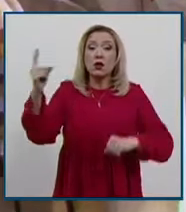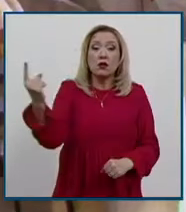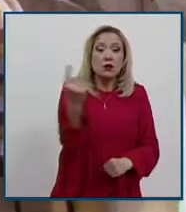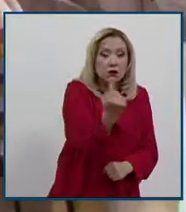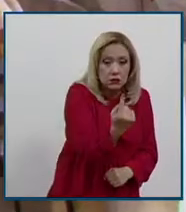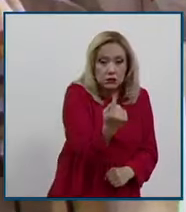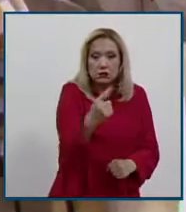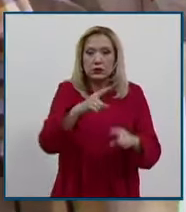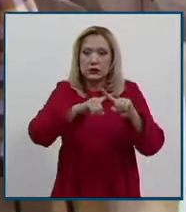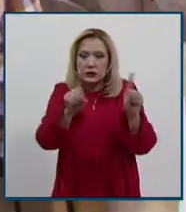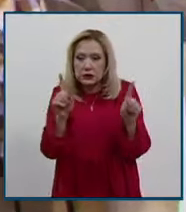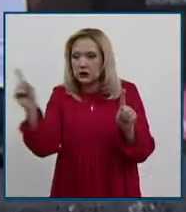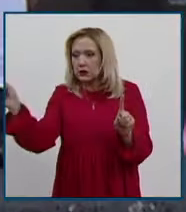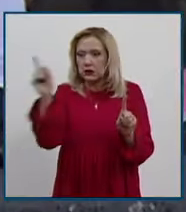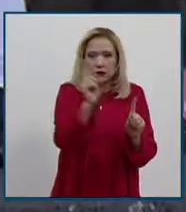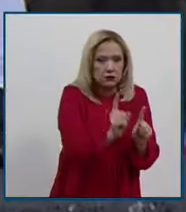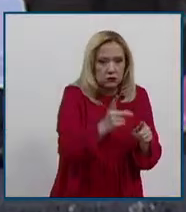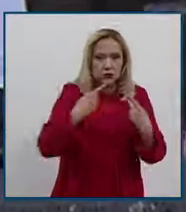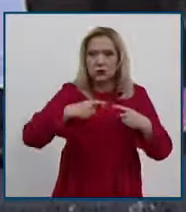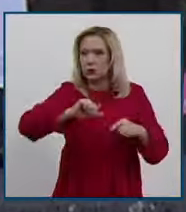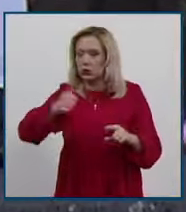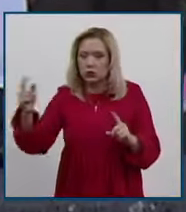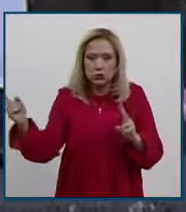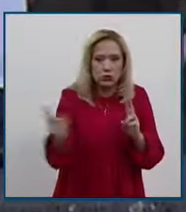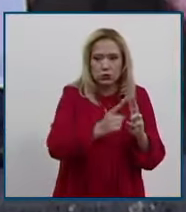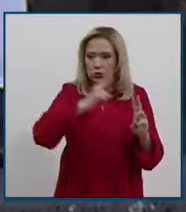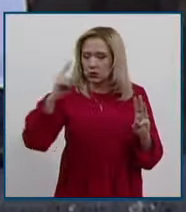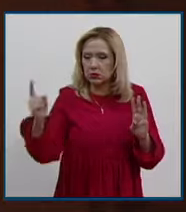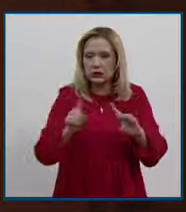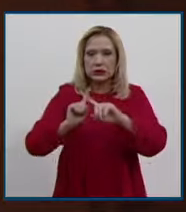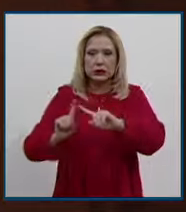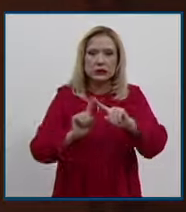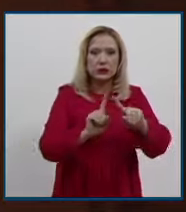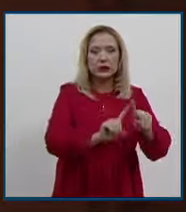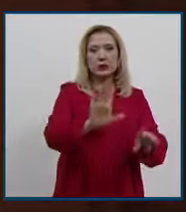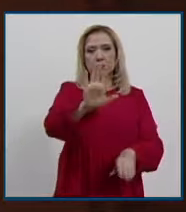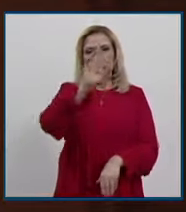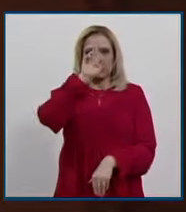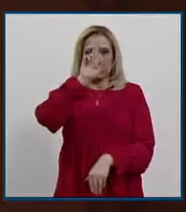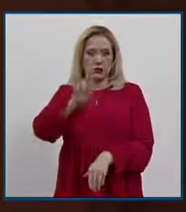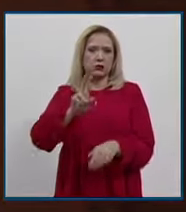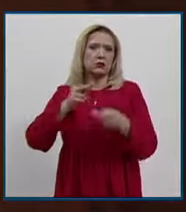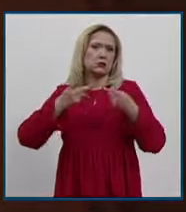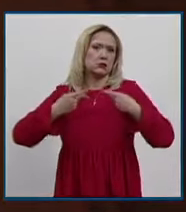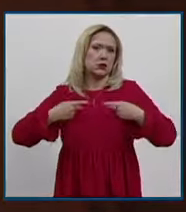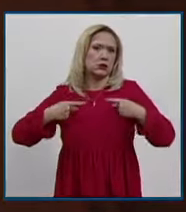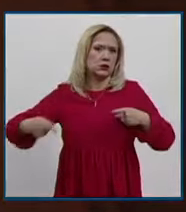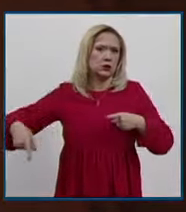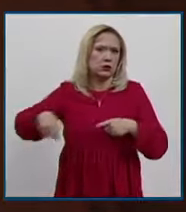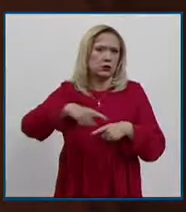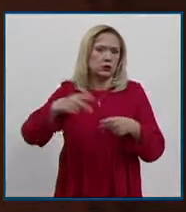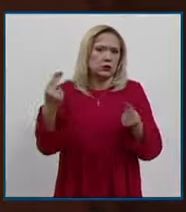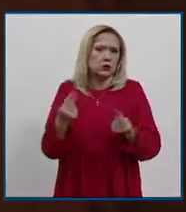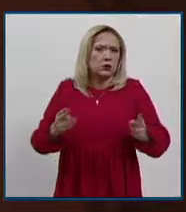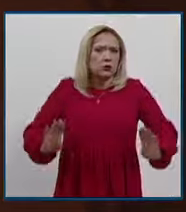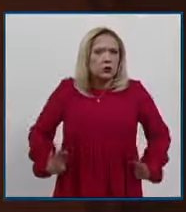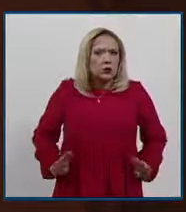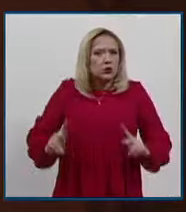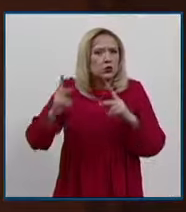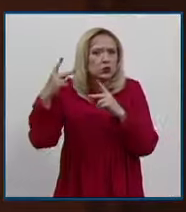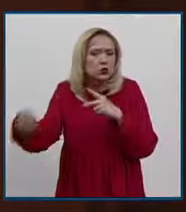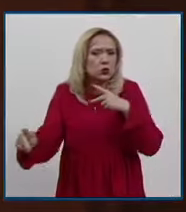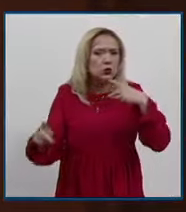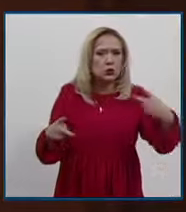discriminación contra grupos en condiciones de vulnerabilidad las personas juzgadoras deben adoptar enfoques